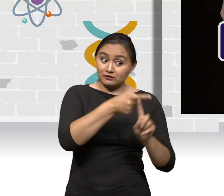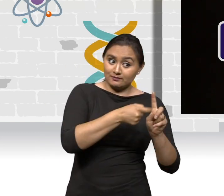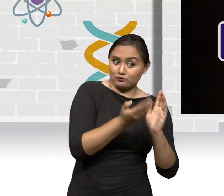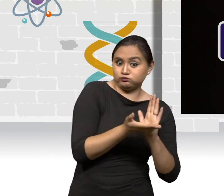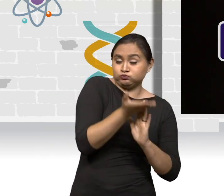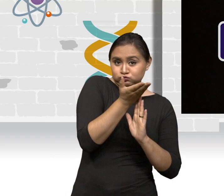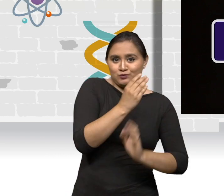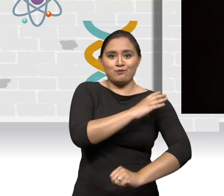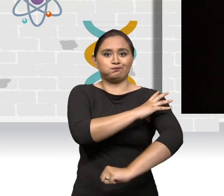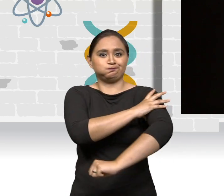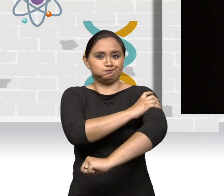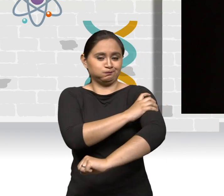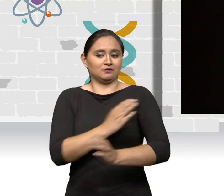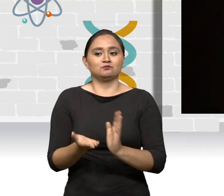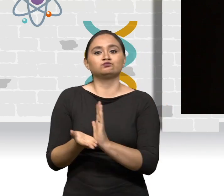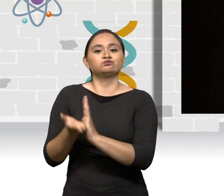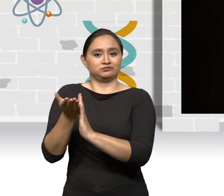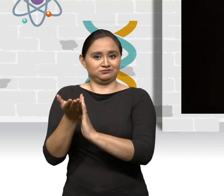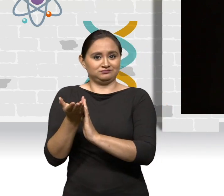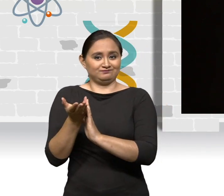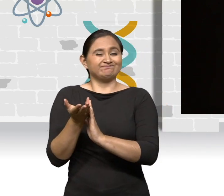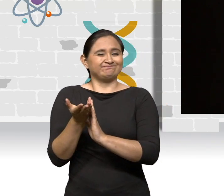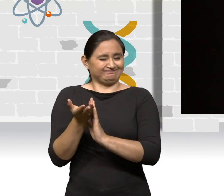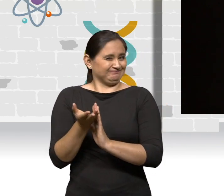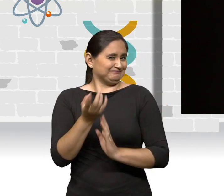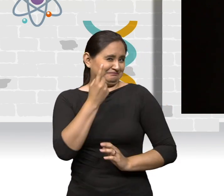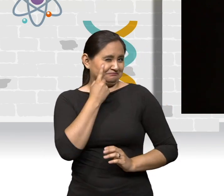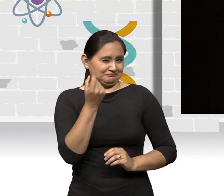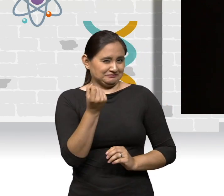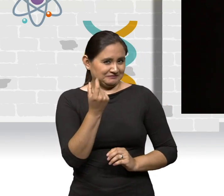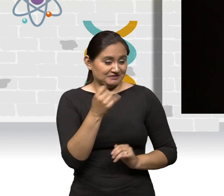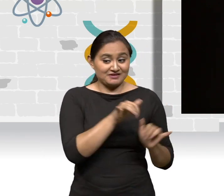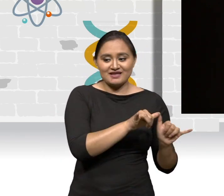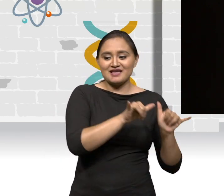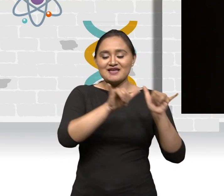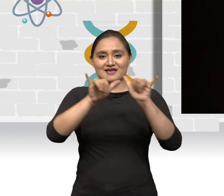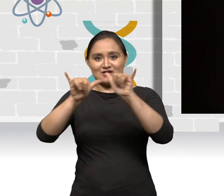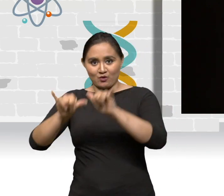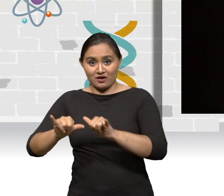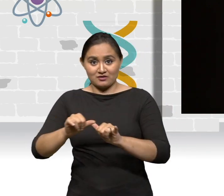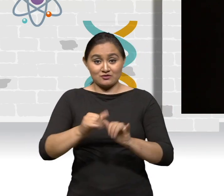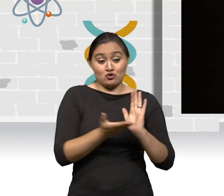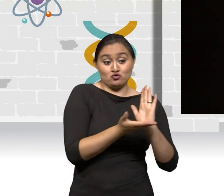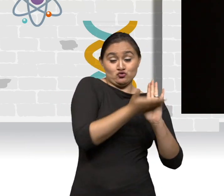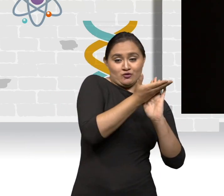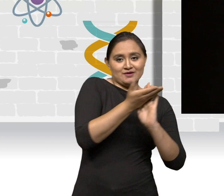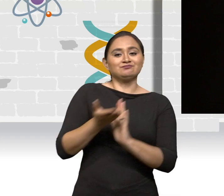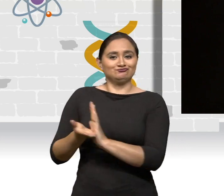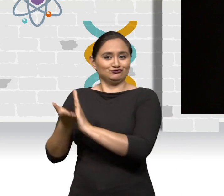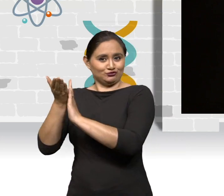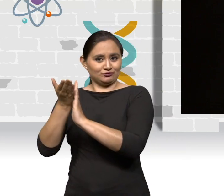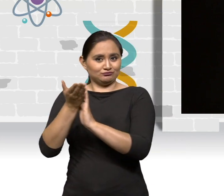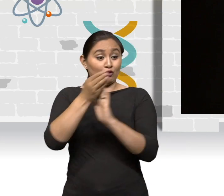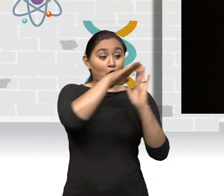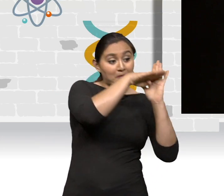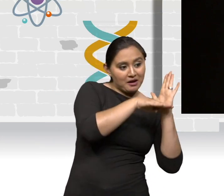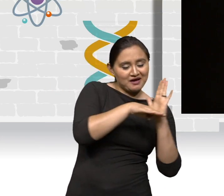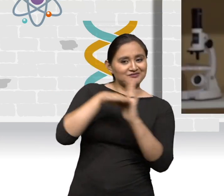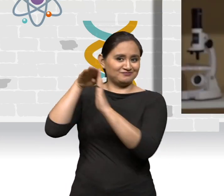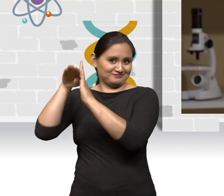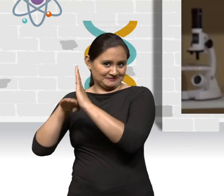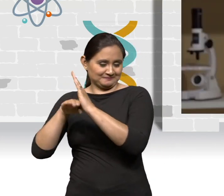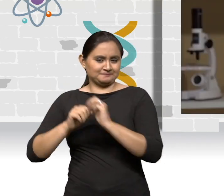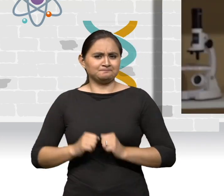presión. Dicho en otras palabras, la presión y la temperatura son directamente proporcionales cuando se mantiene un volumen fijo de